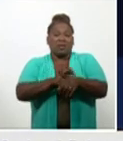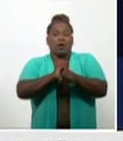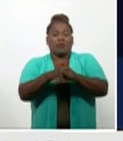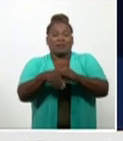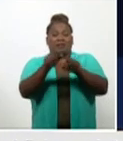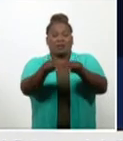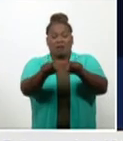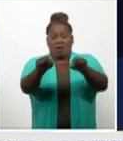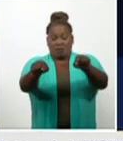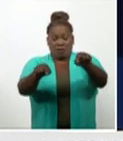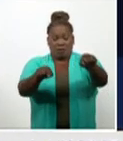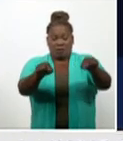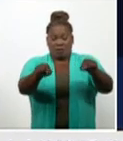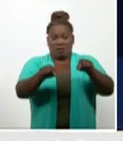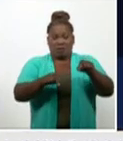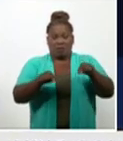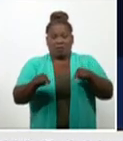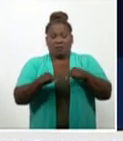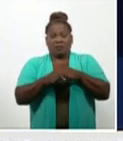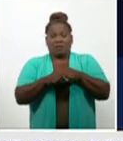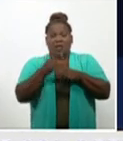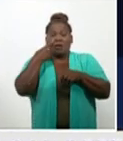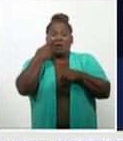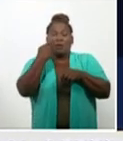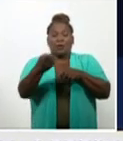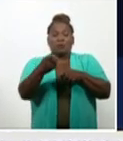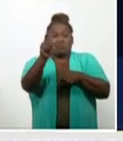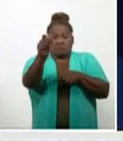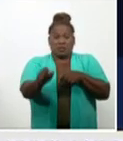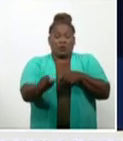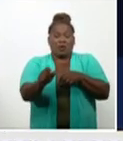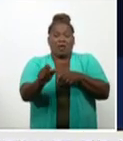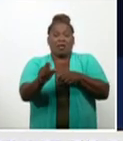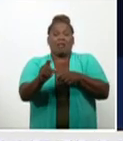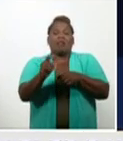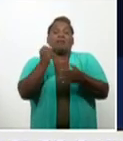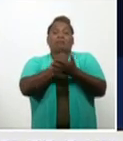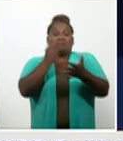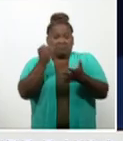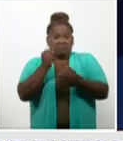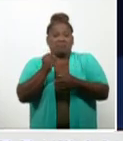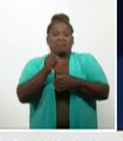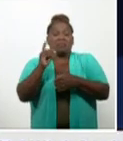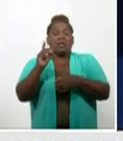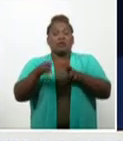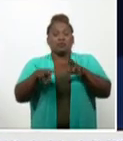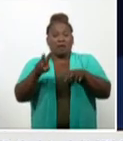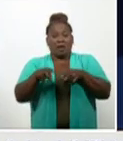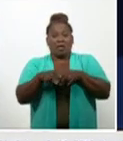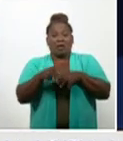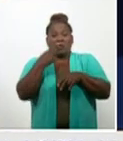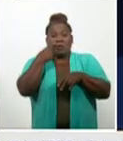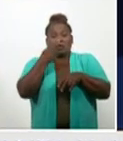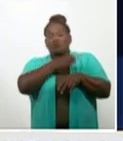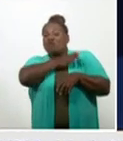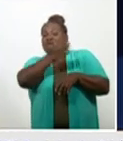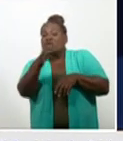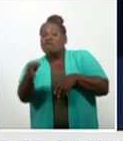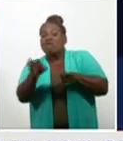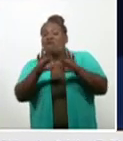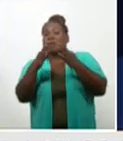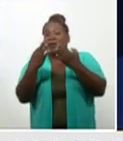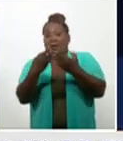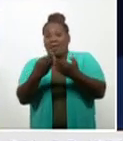de algunos de los casos que han sido diagnosticados de estos eventos, pues cuando tú vas a su familia, pues